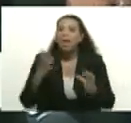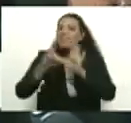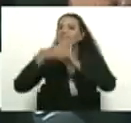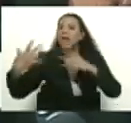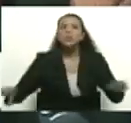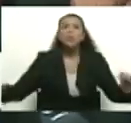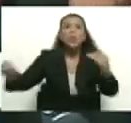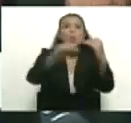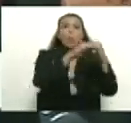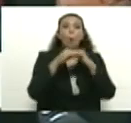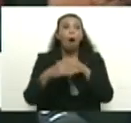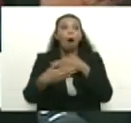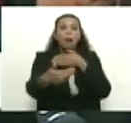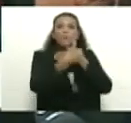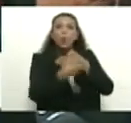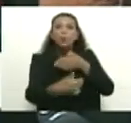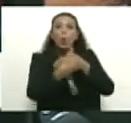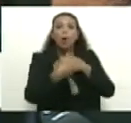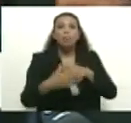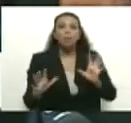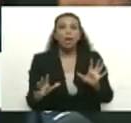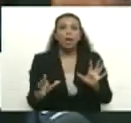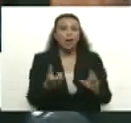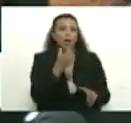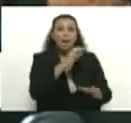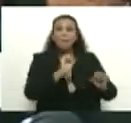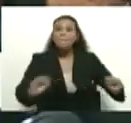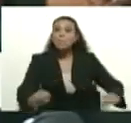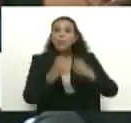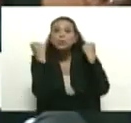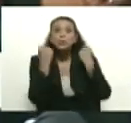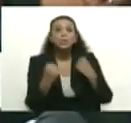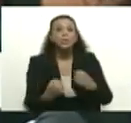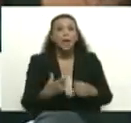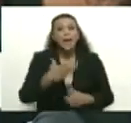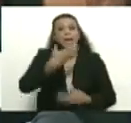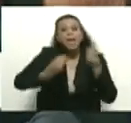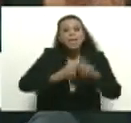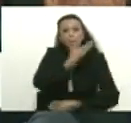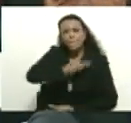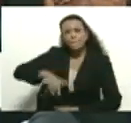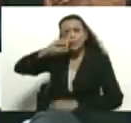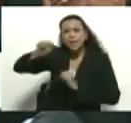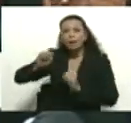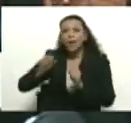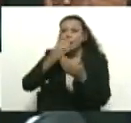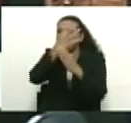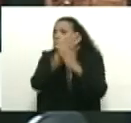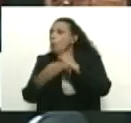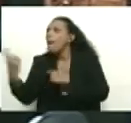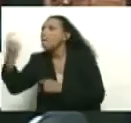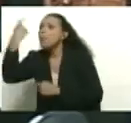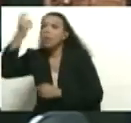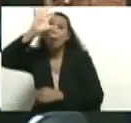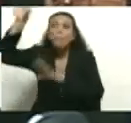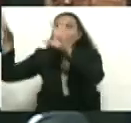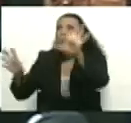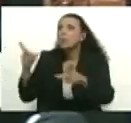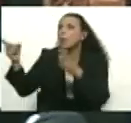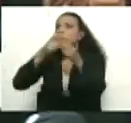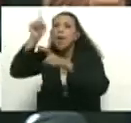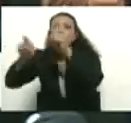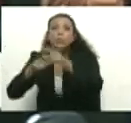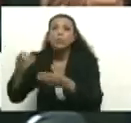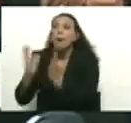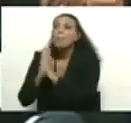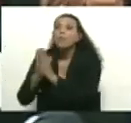ellos bloquearon que fuese posible traer medicina. ¿Y qué hizo Nicolás Maduro? Se fue por el mundo a conseguir las medicinas para el